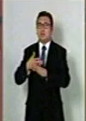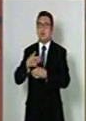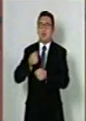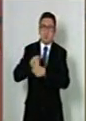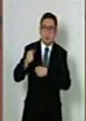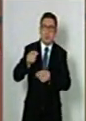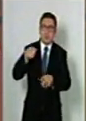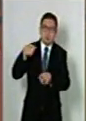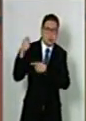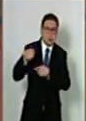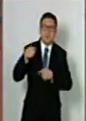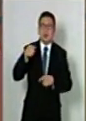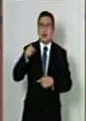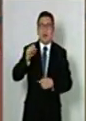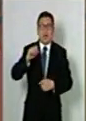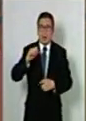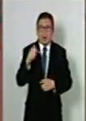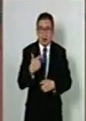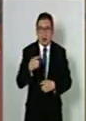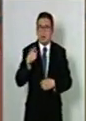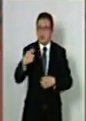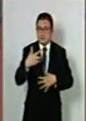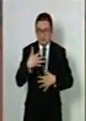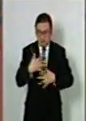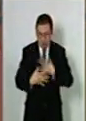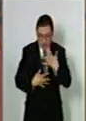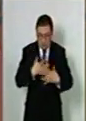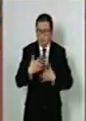a la integridad física y a la vida?